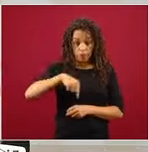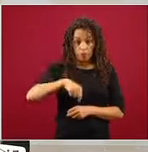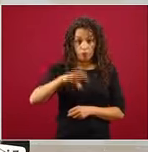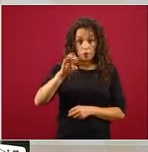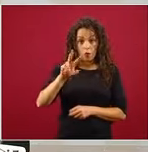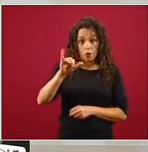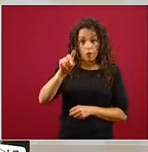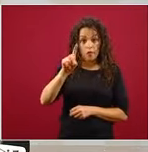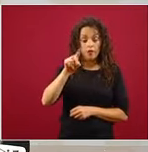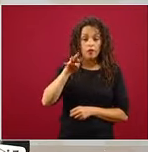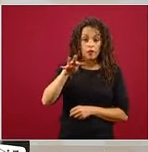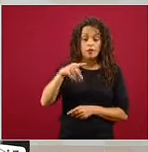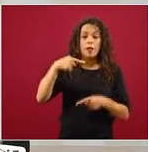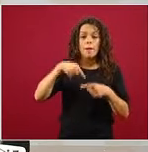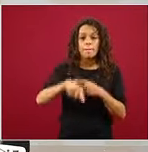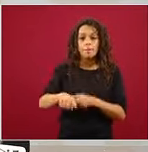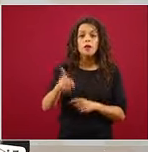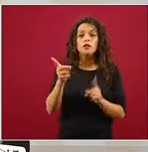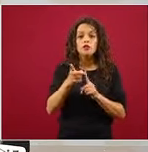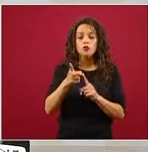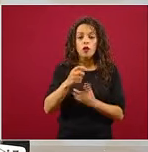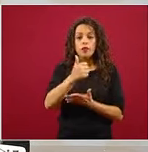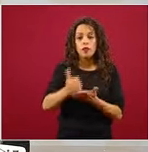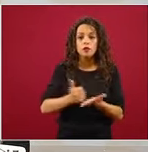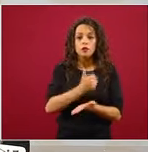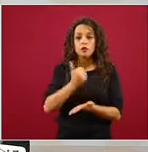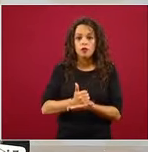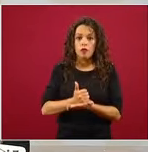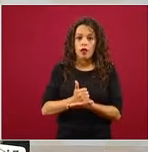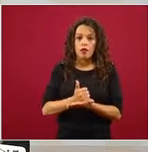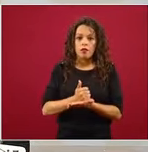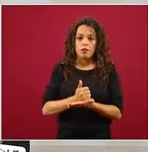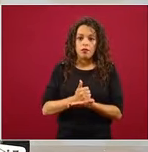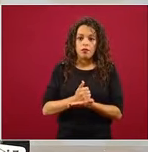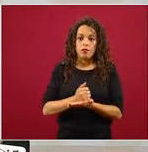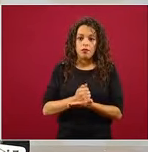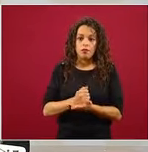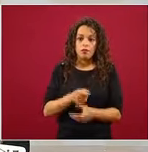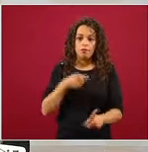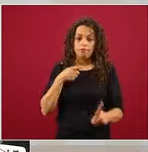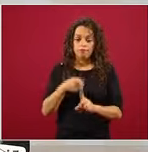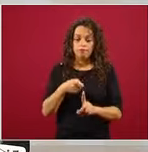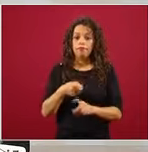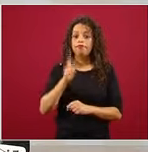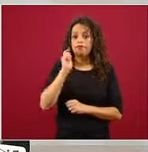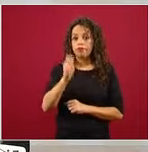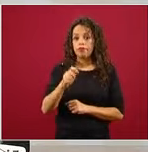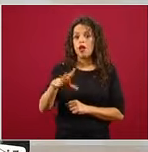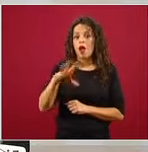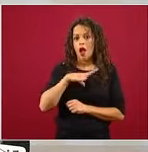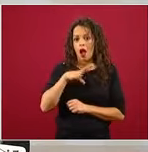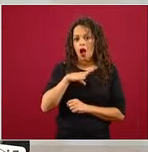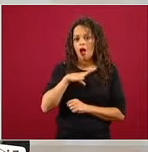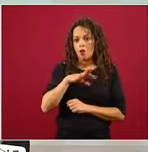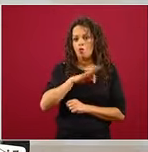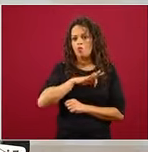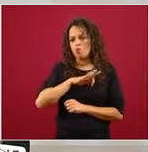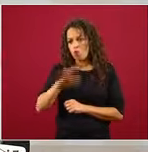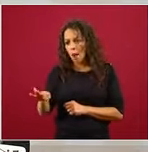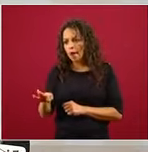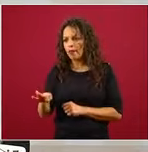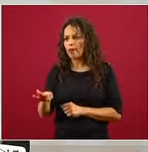y principalmente a los sectores económicos y sociales que tienen capacidad de ahorro, capacidad de pago,